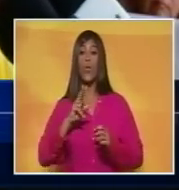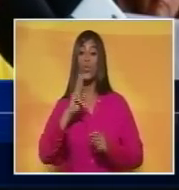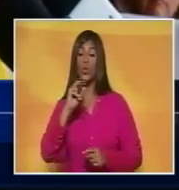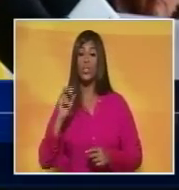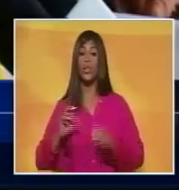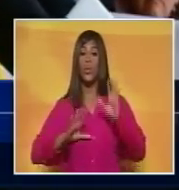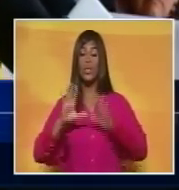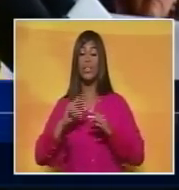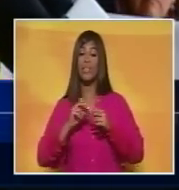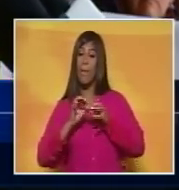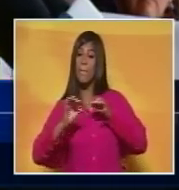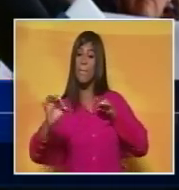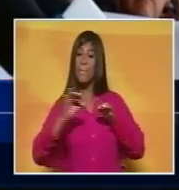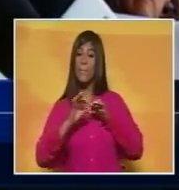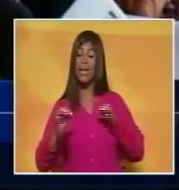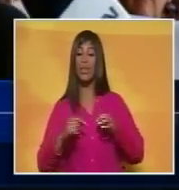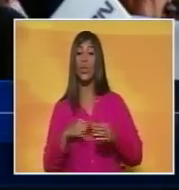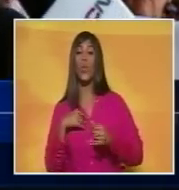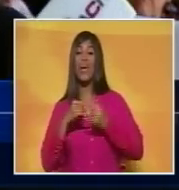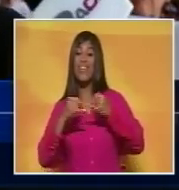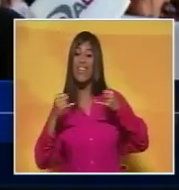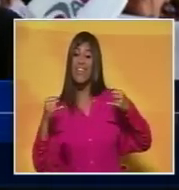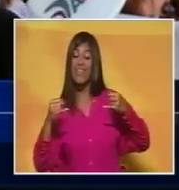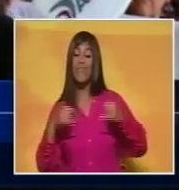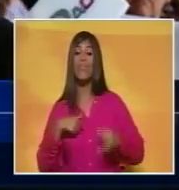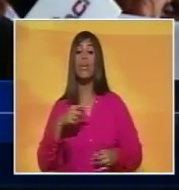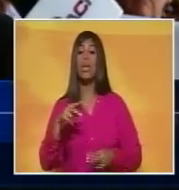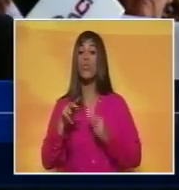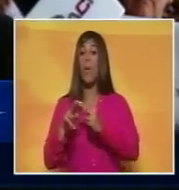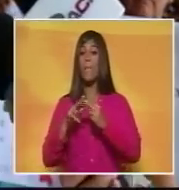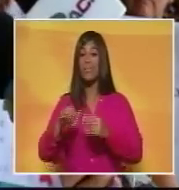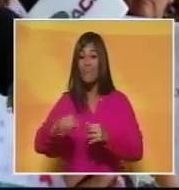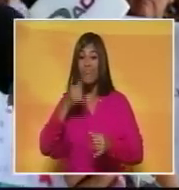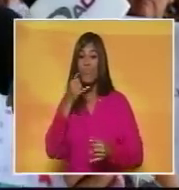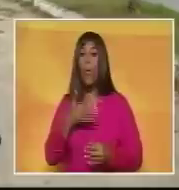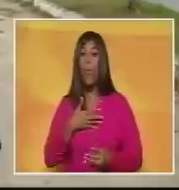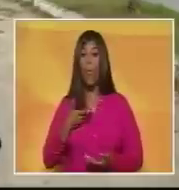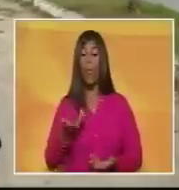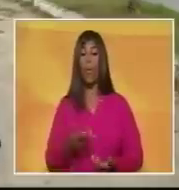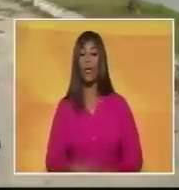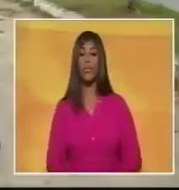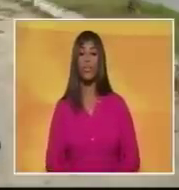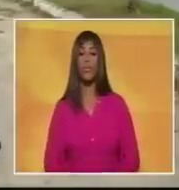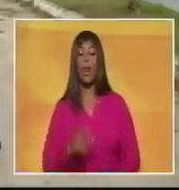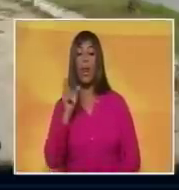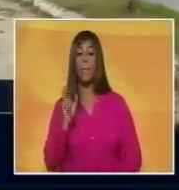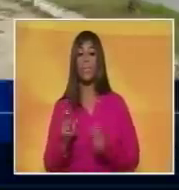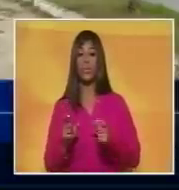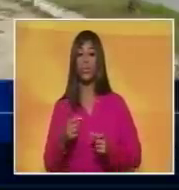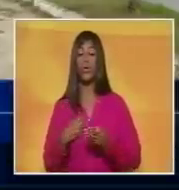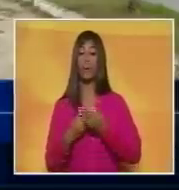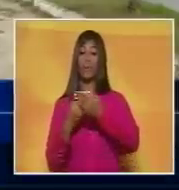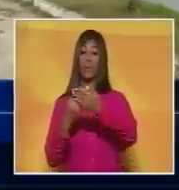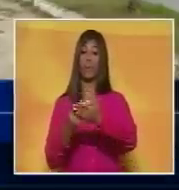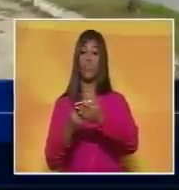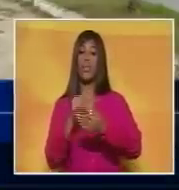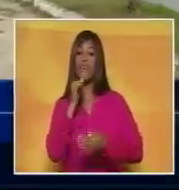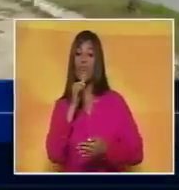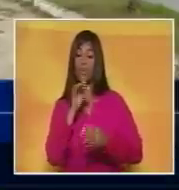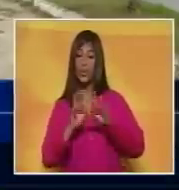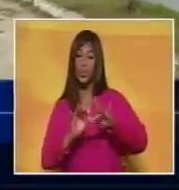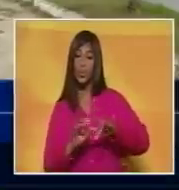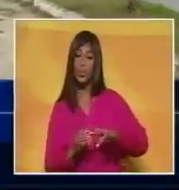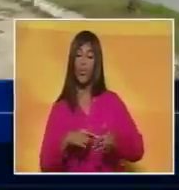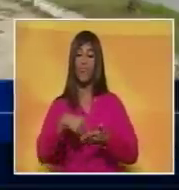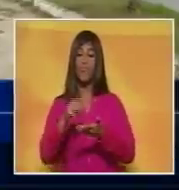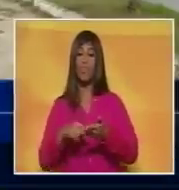cable de 2.100 pares que nos prestan el servicio correspondiente. Los usuarios entregaron a CanTV un documento firmado por